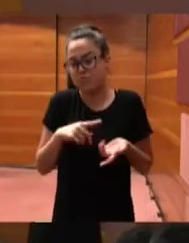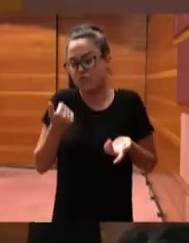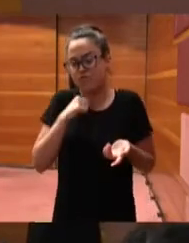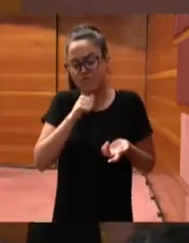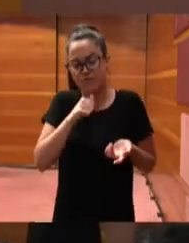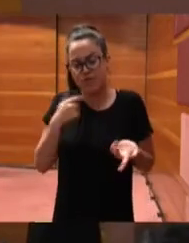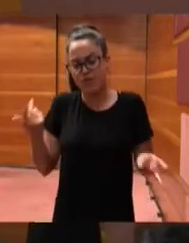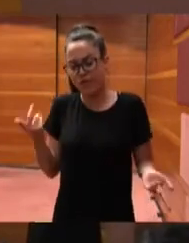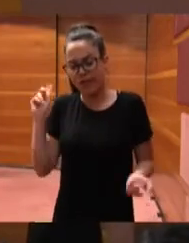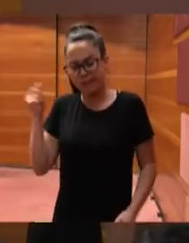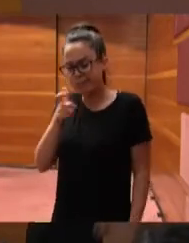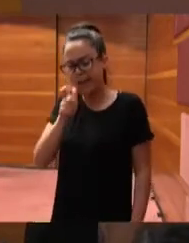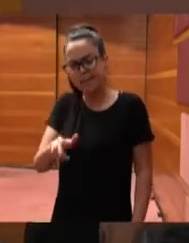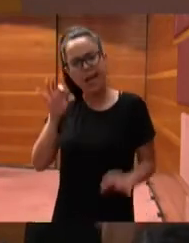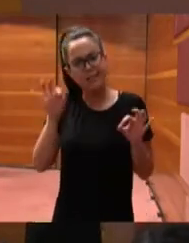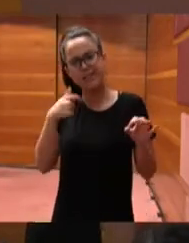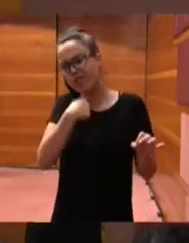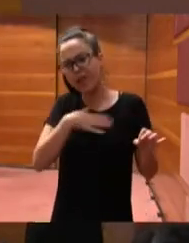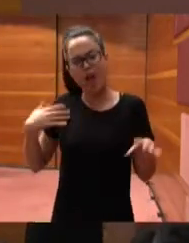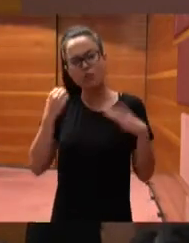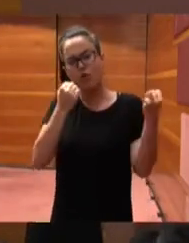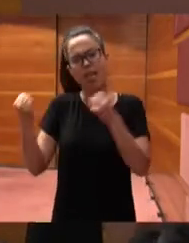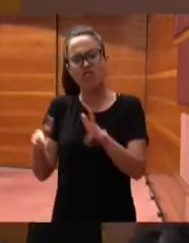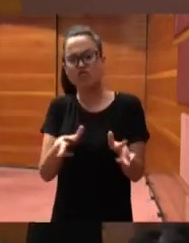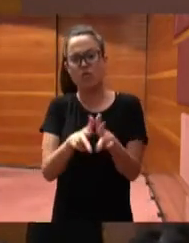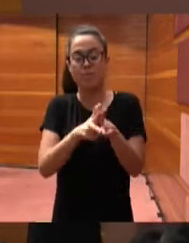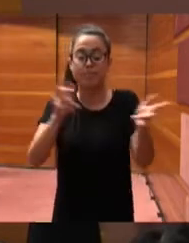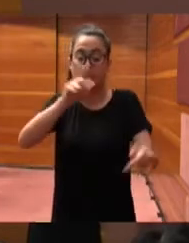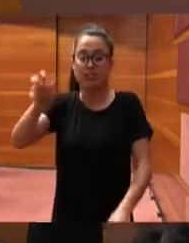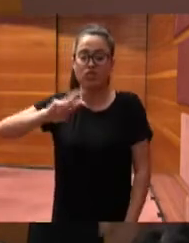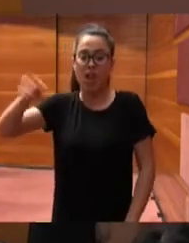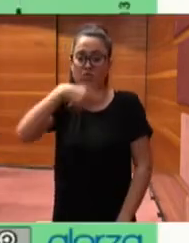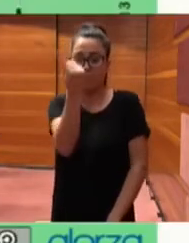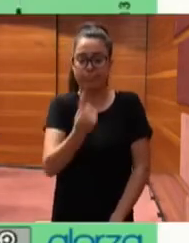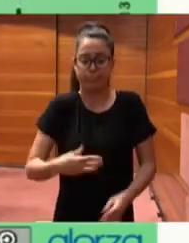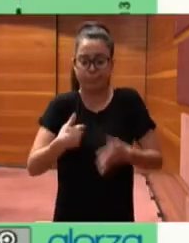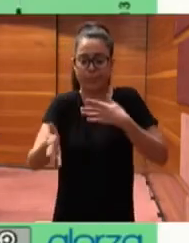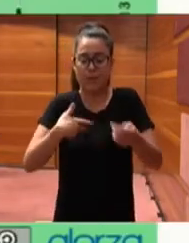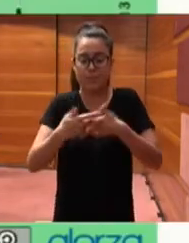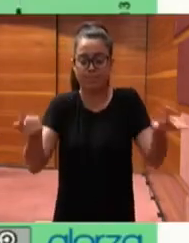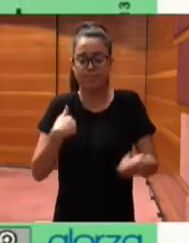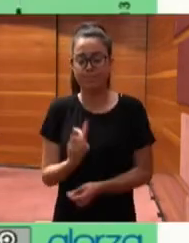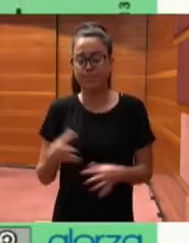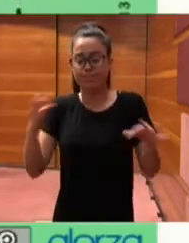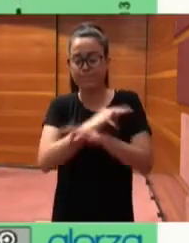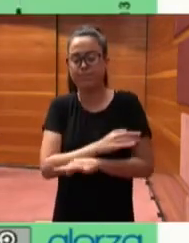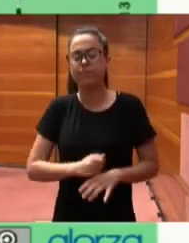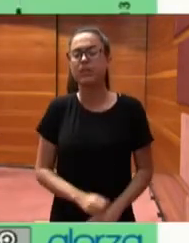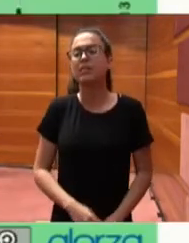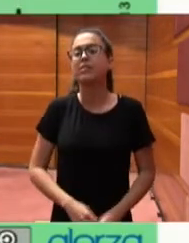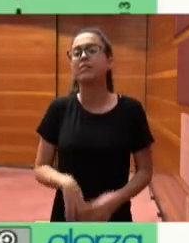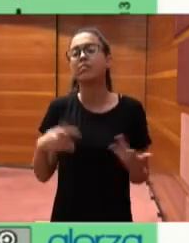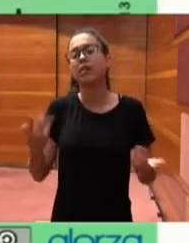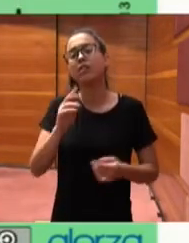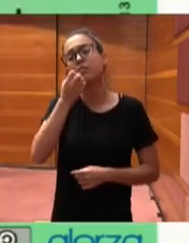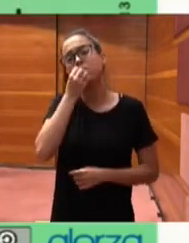auditoría social, que está mejor expresado, ¿de acuerdo? ¿Qué ocurre? Hacemos el esfuerzo de rendir cuentas, igual encontramos que nadie viene a ver